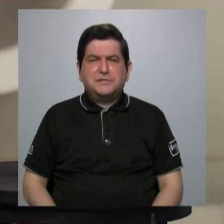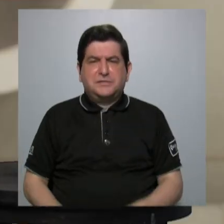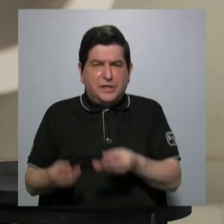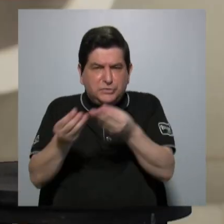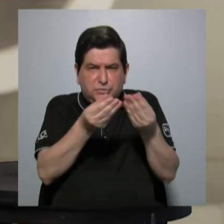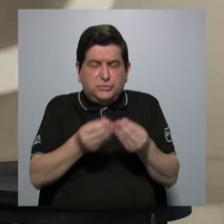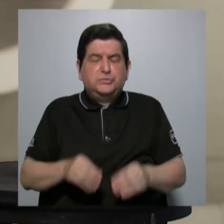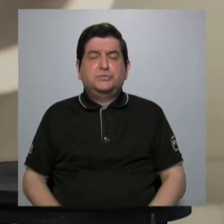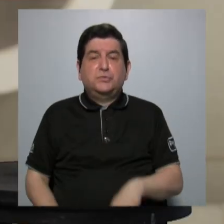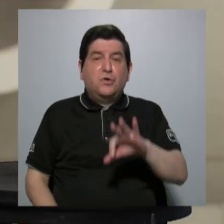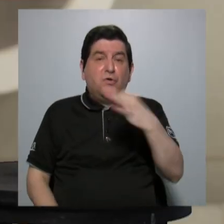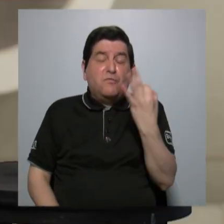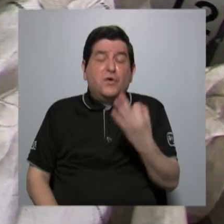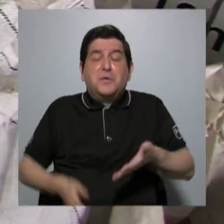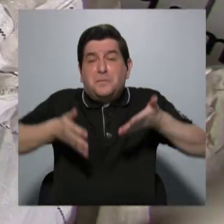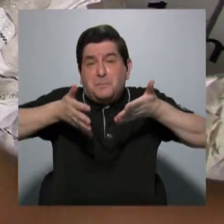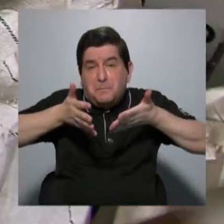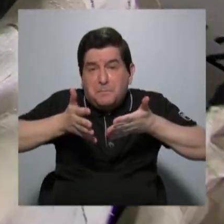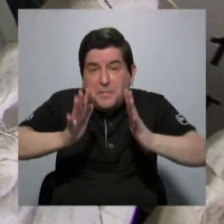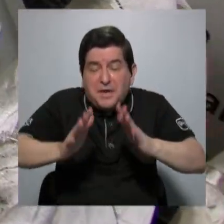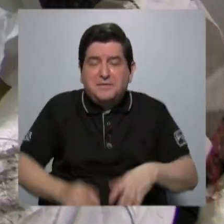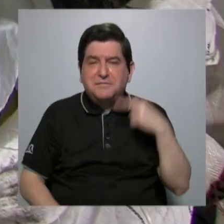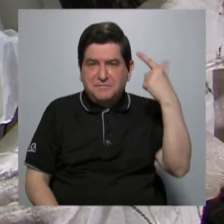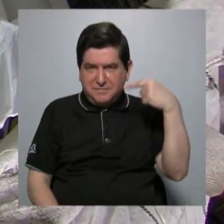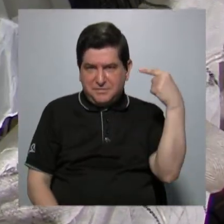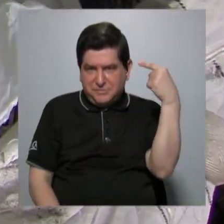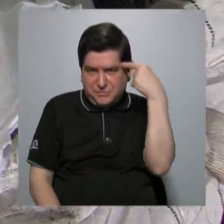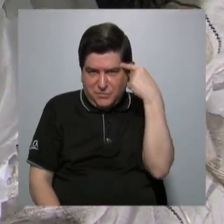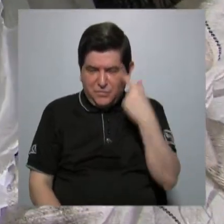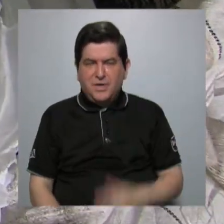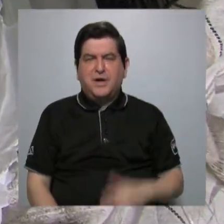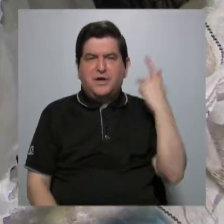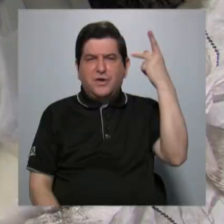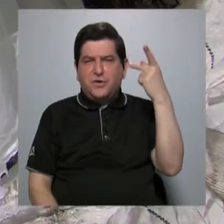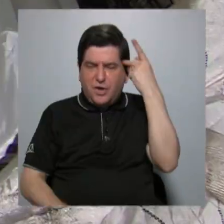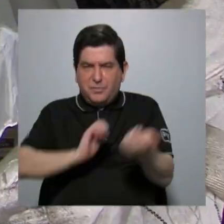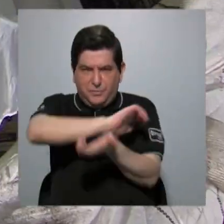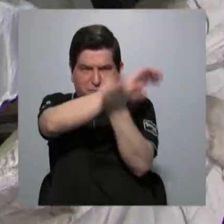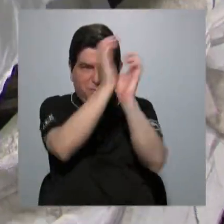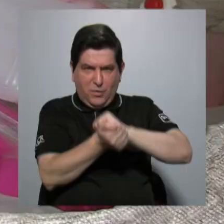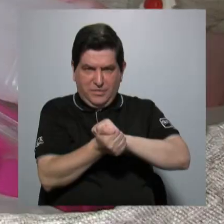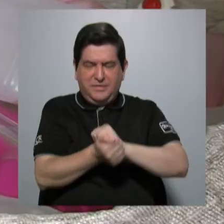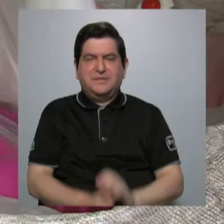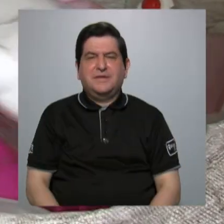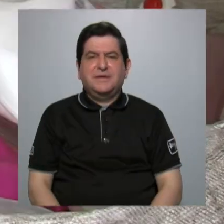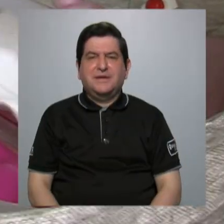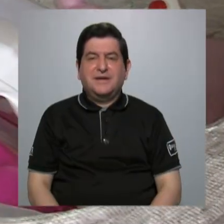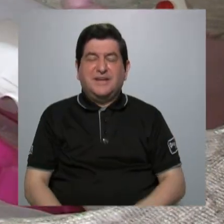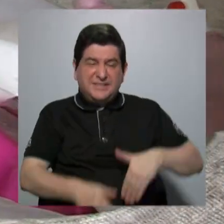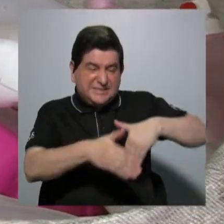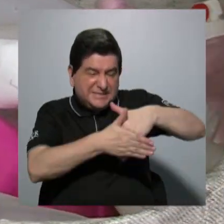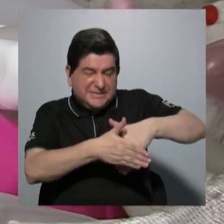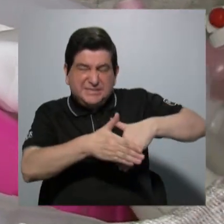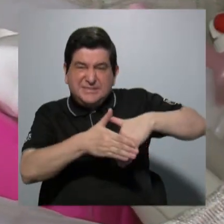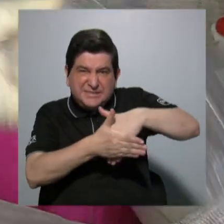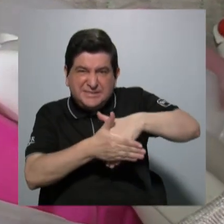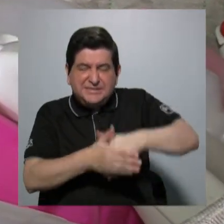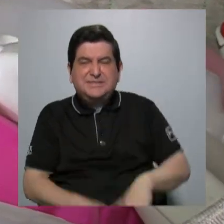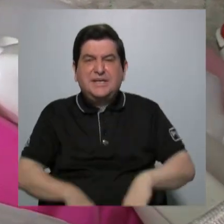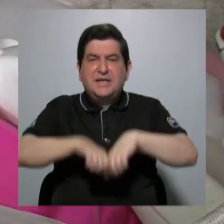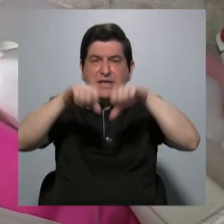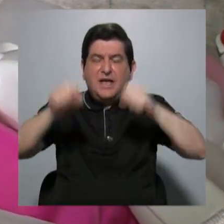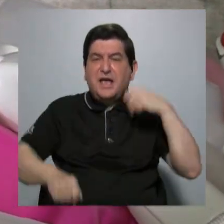como una medida paliativa mientras el gobierno hace toda una política de transformación, porque donde estamos atorados ahí es